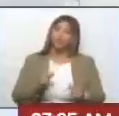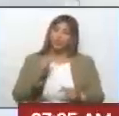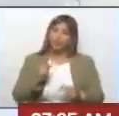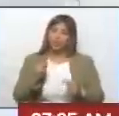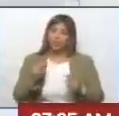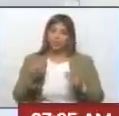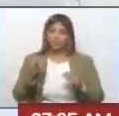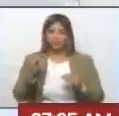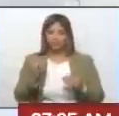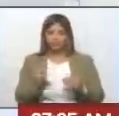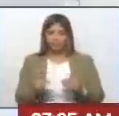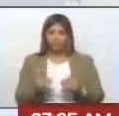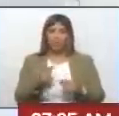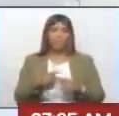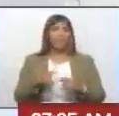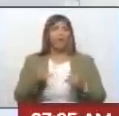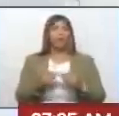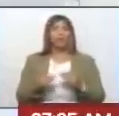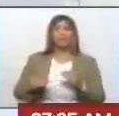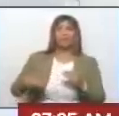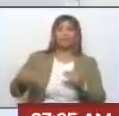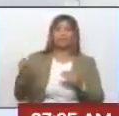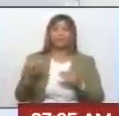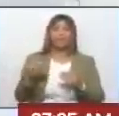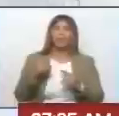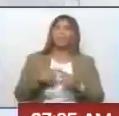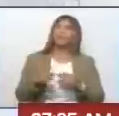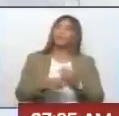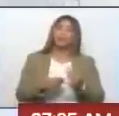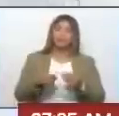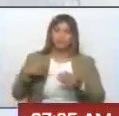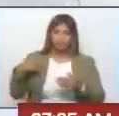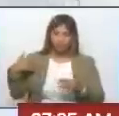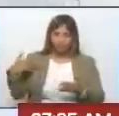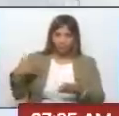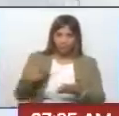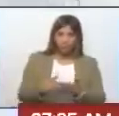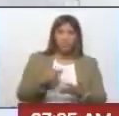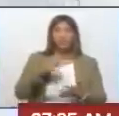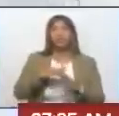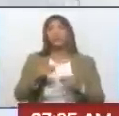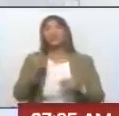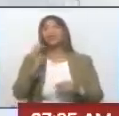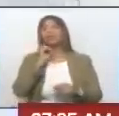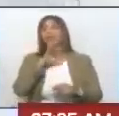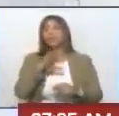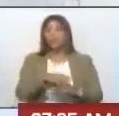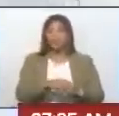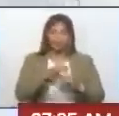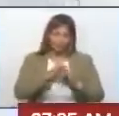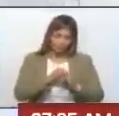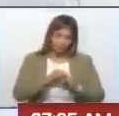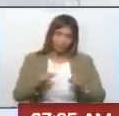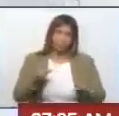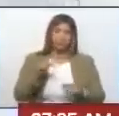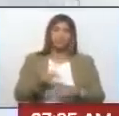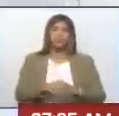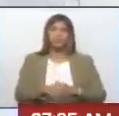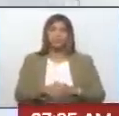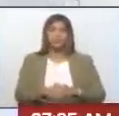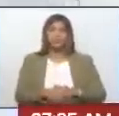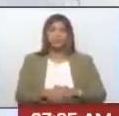sido muy alto, pero no hemos logrado a lo largo de nuestra historia extinguirlo,